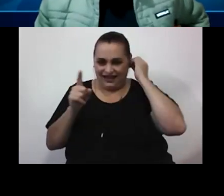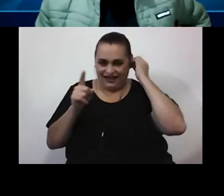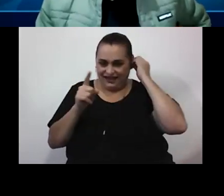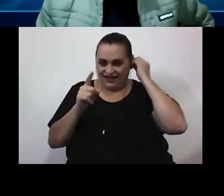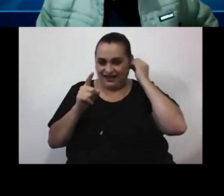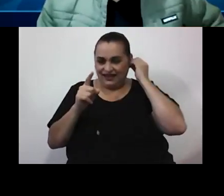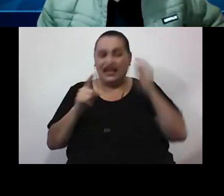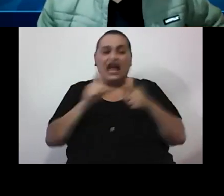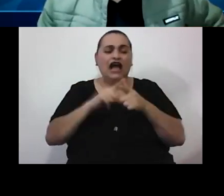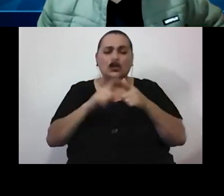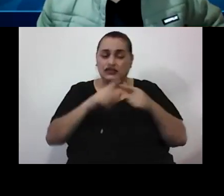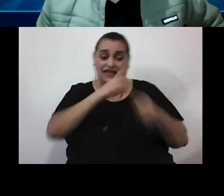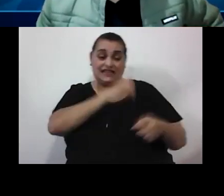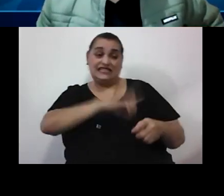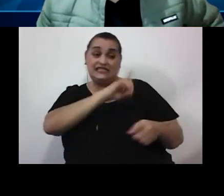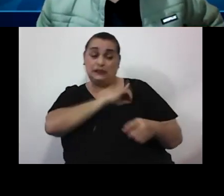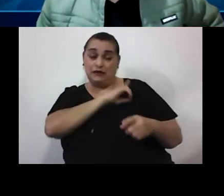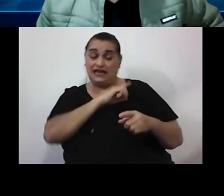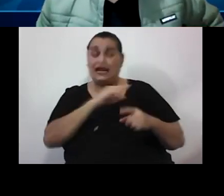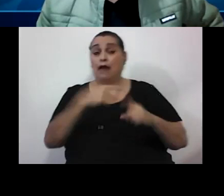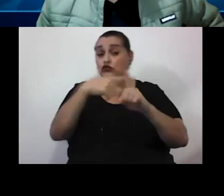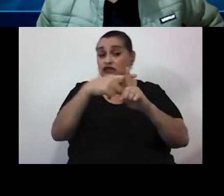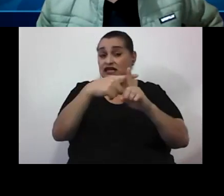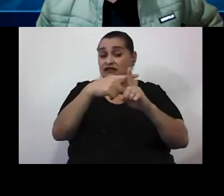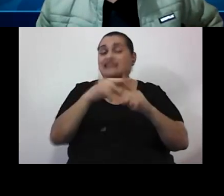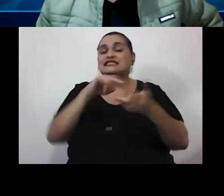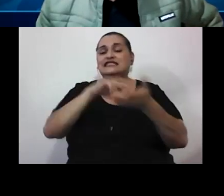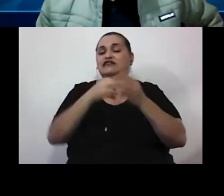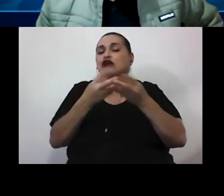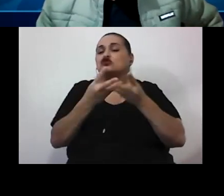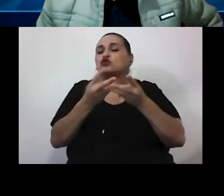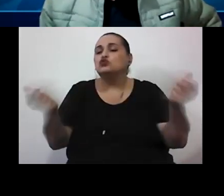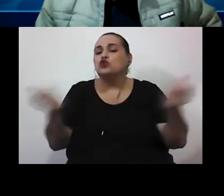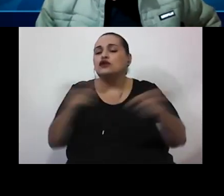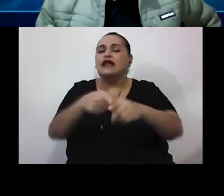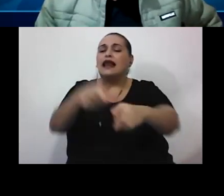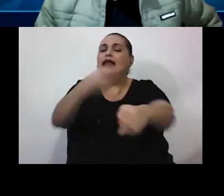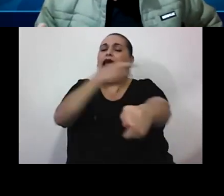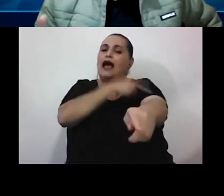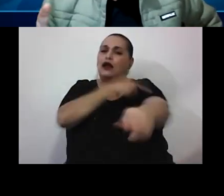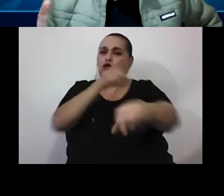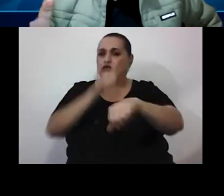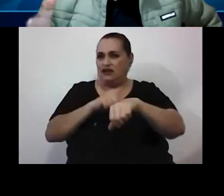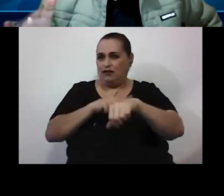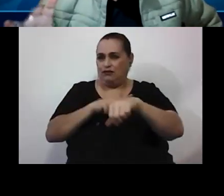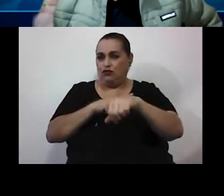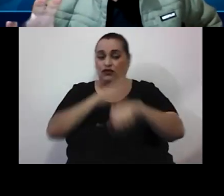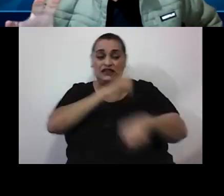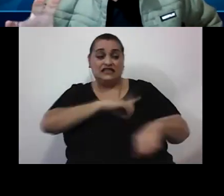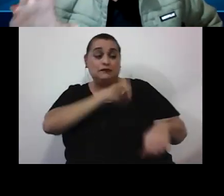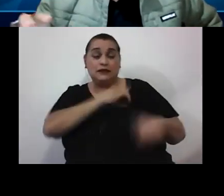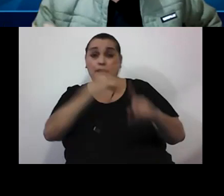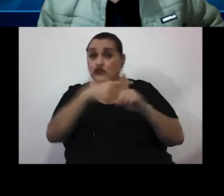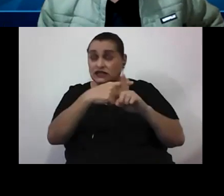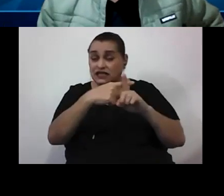positiva? Bueno, uno, soluciones a largo plazo. En disciplina positiva sabemos que lo que hacemos es para